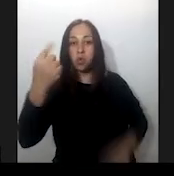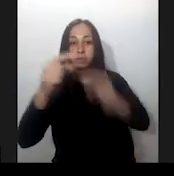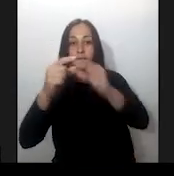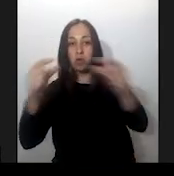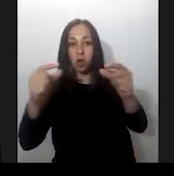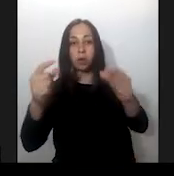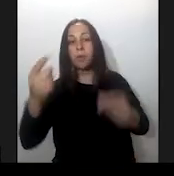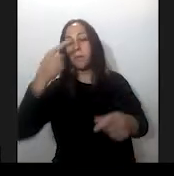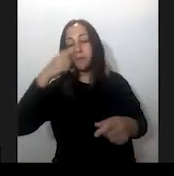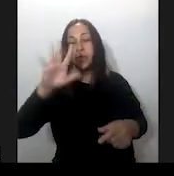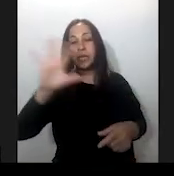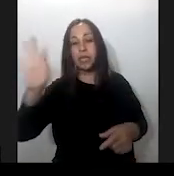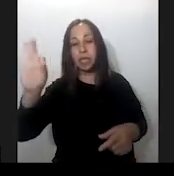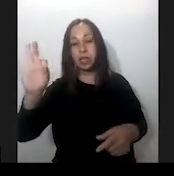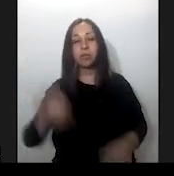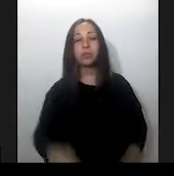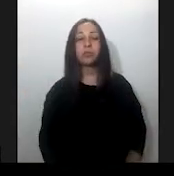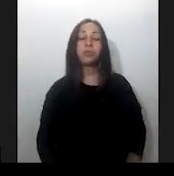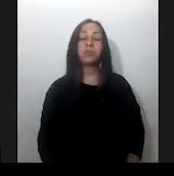1500 y sí.